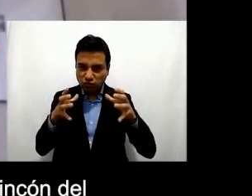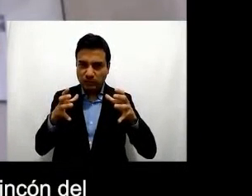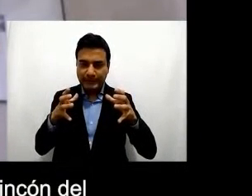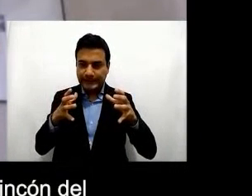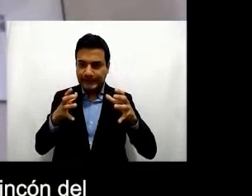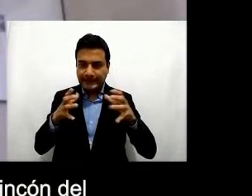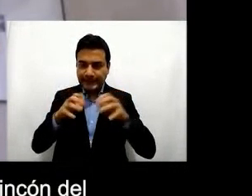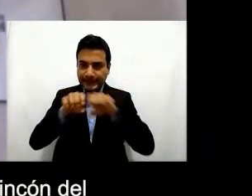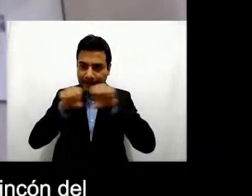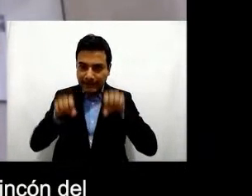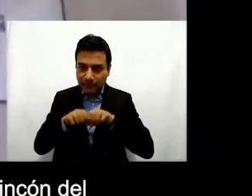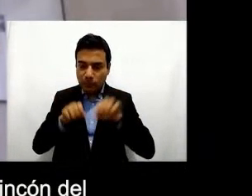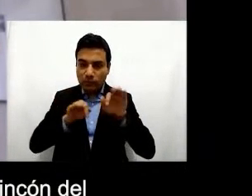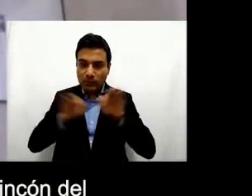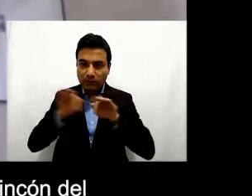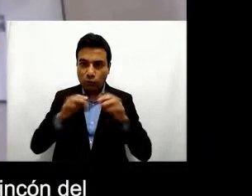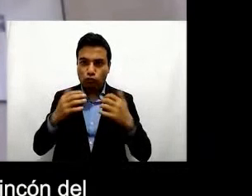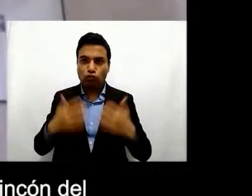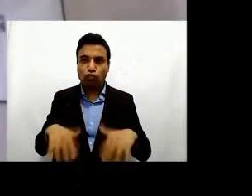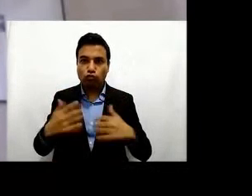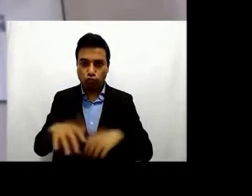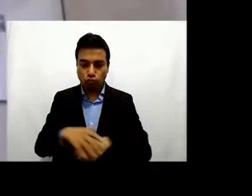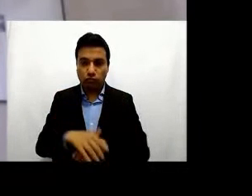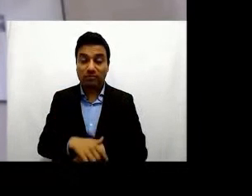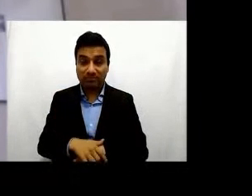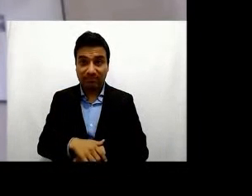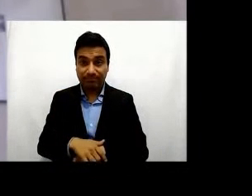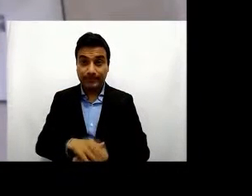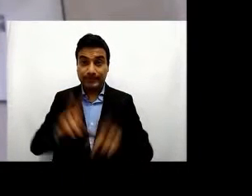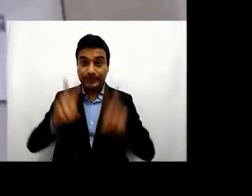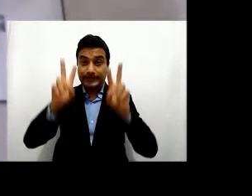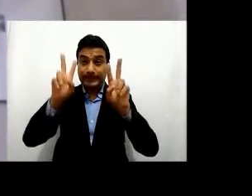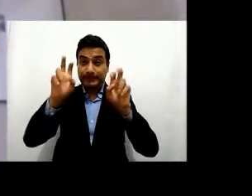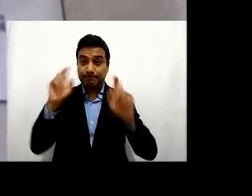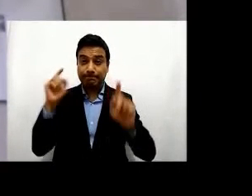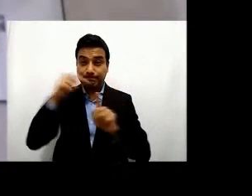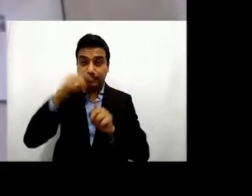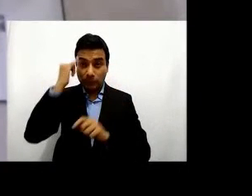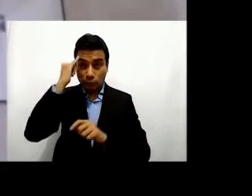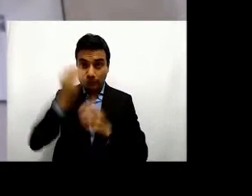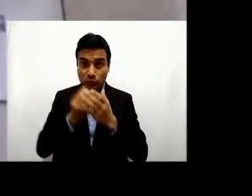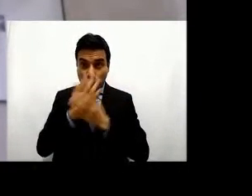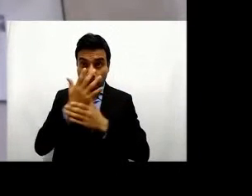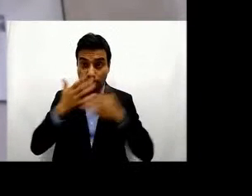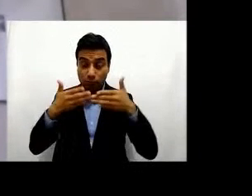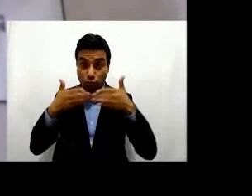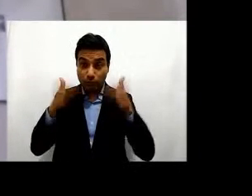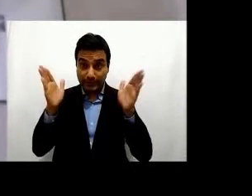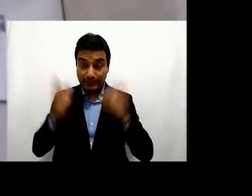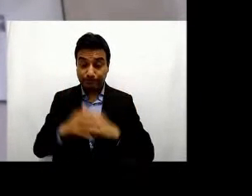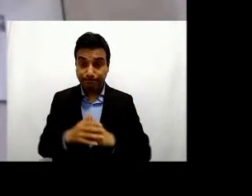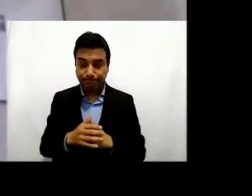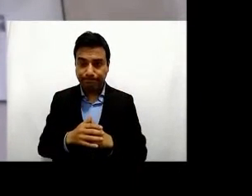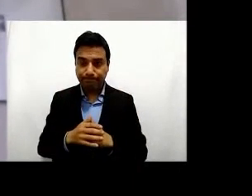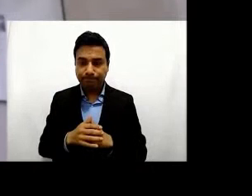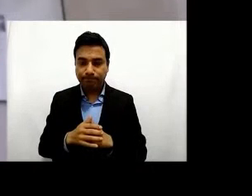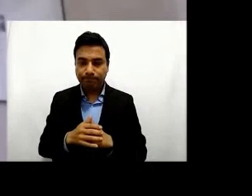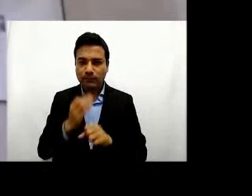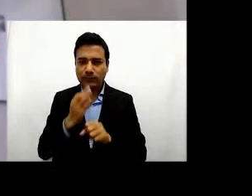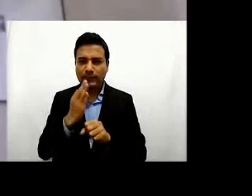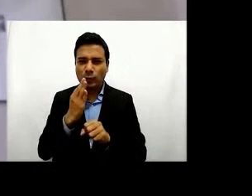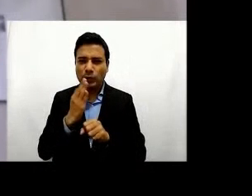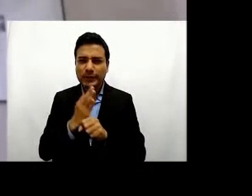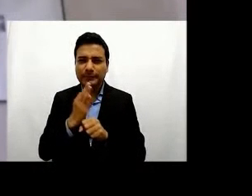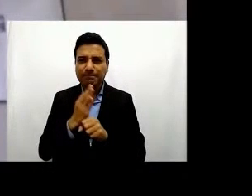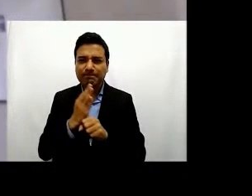y en mi rincón del mundo de la innovación pública hay un énfasis en los